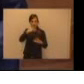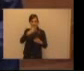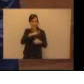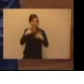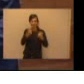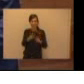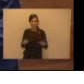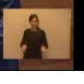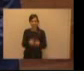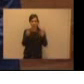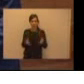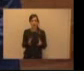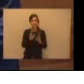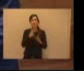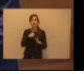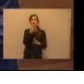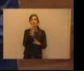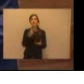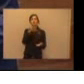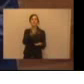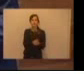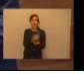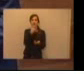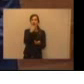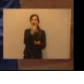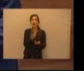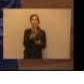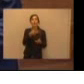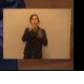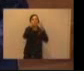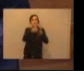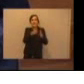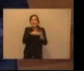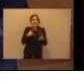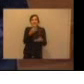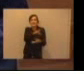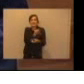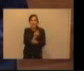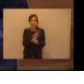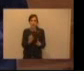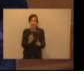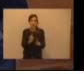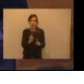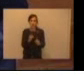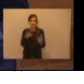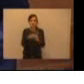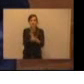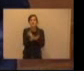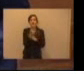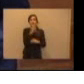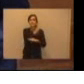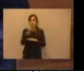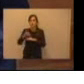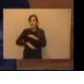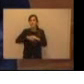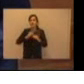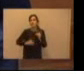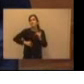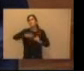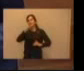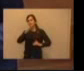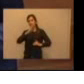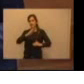Pero insisto en algo que parece usted no quiere asumir. Son instituciones mayores de edad, con su autonomía y sus